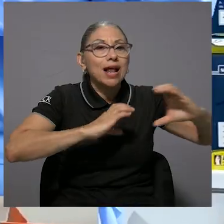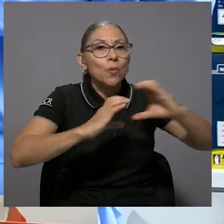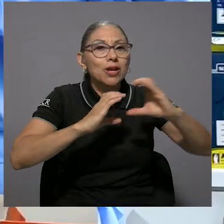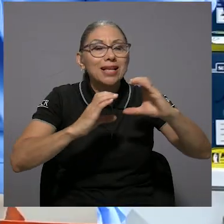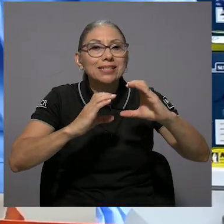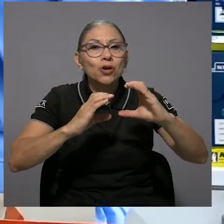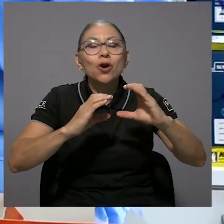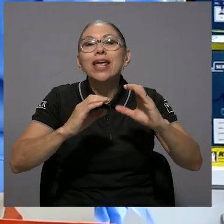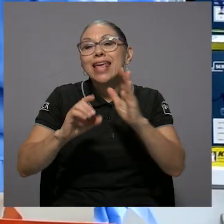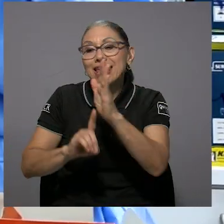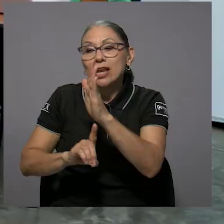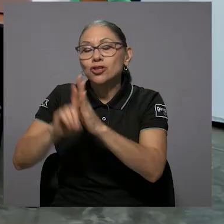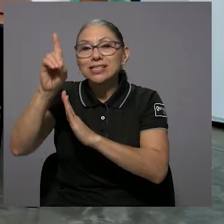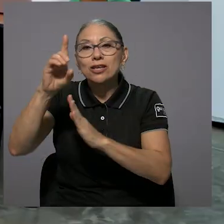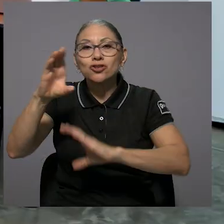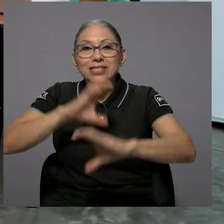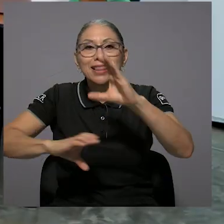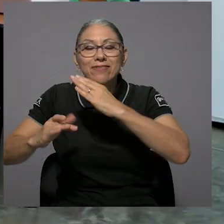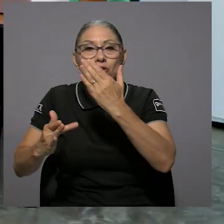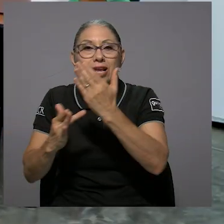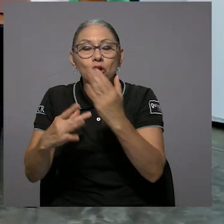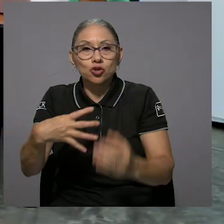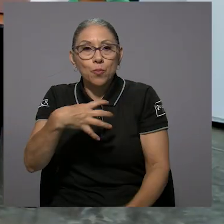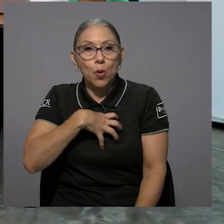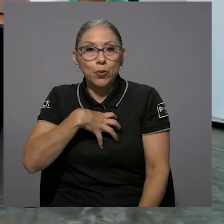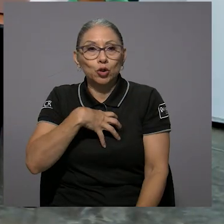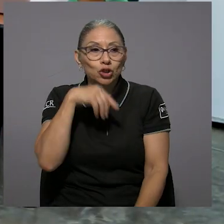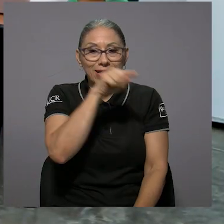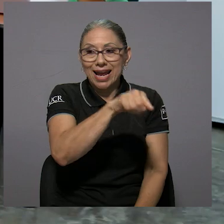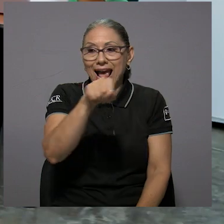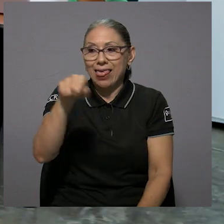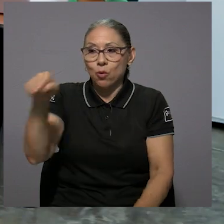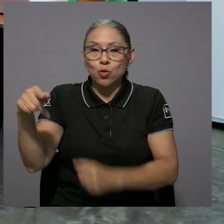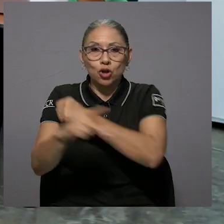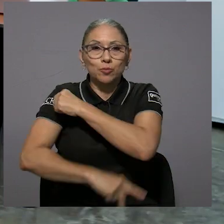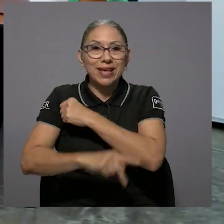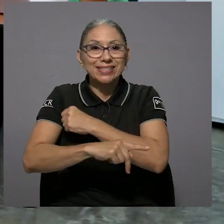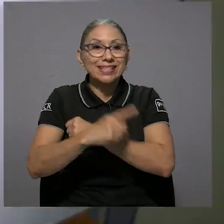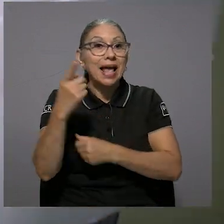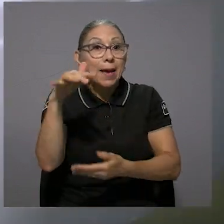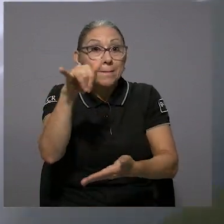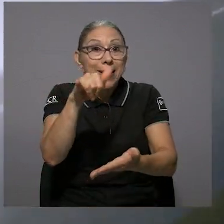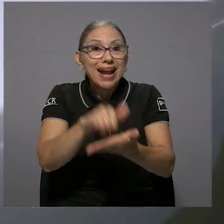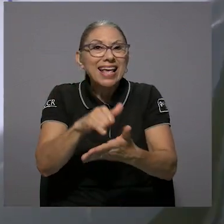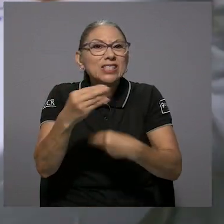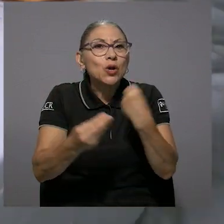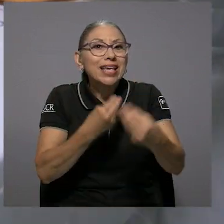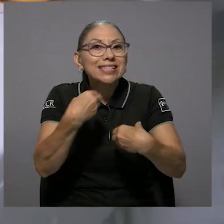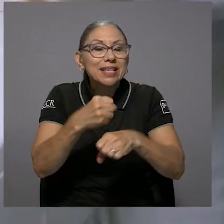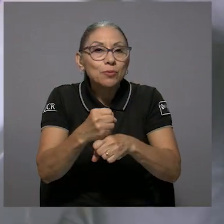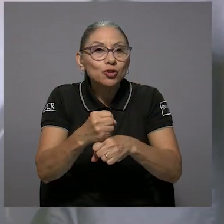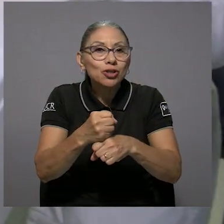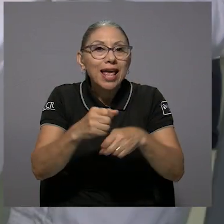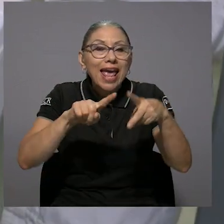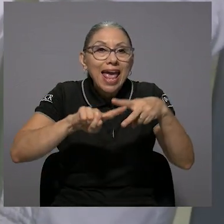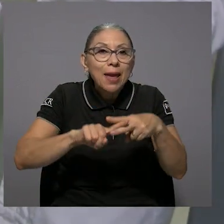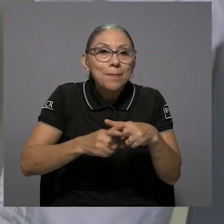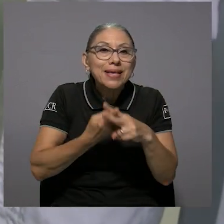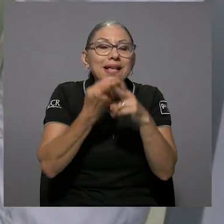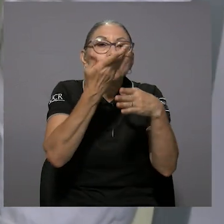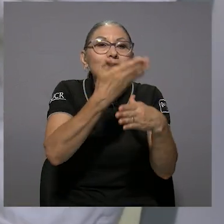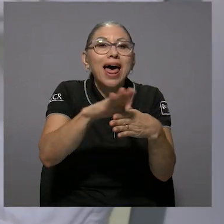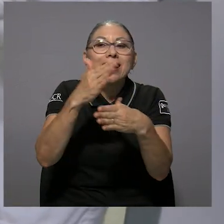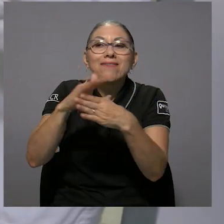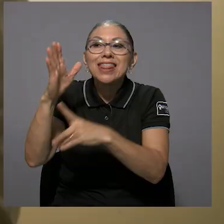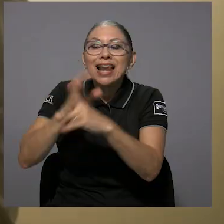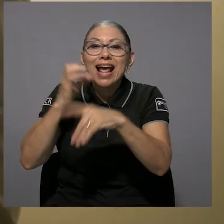desarrollos científico-tecnológicos propios de cada uno de estos países. Pero para ello lo que hicimos fue empezar a dividir cada uno de los años de